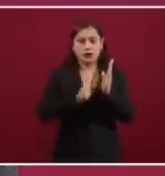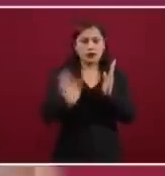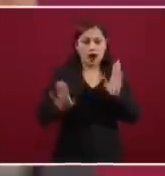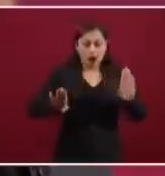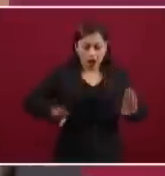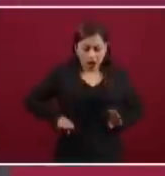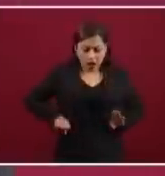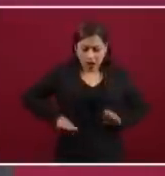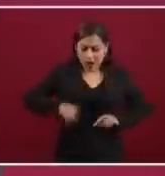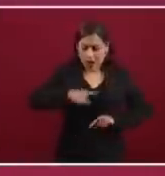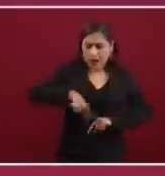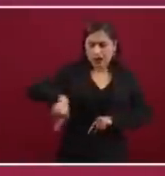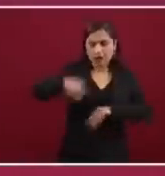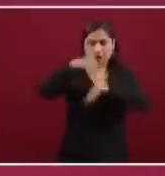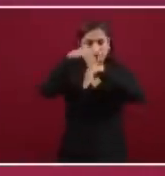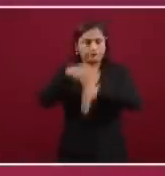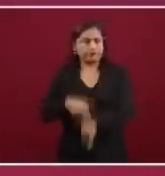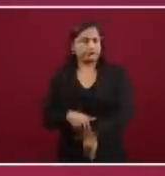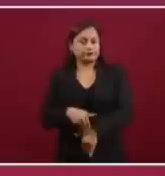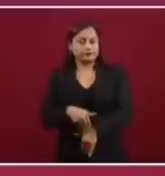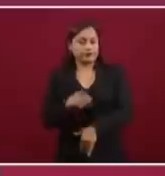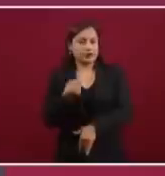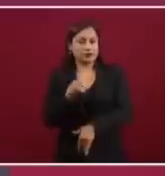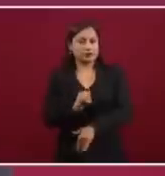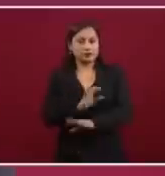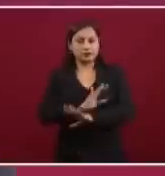y hay que tener nada más cuidado